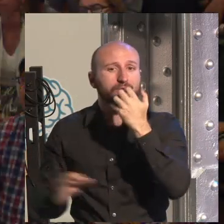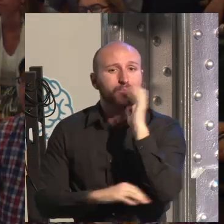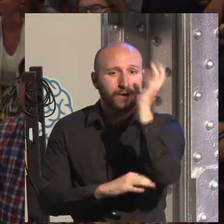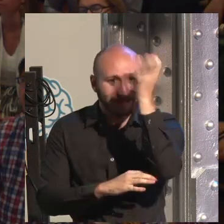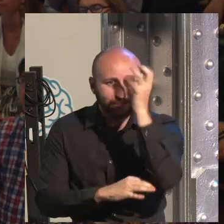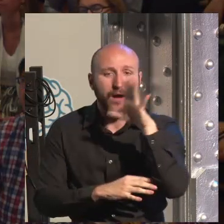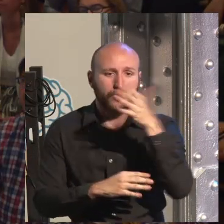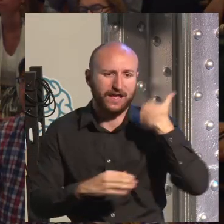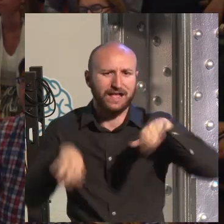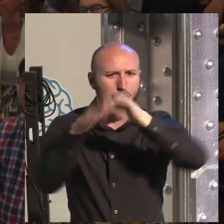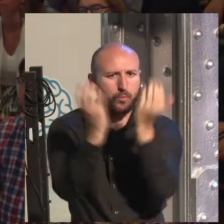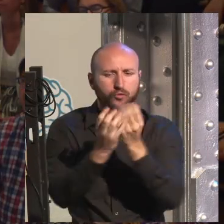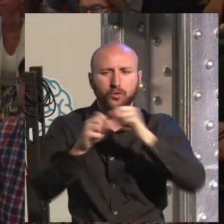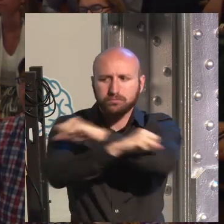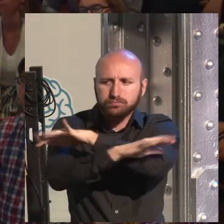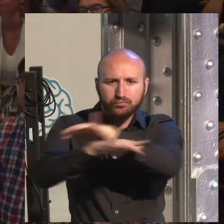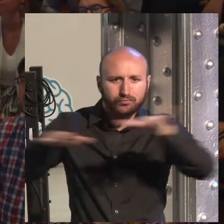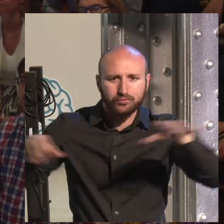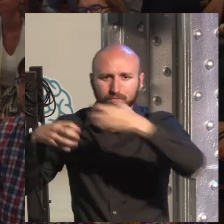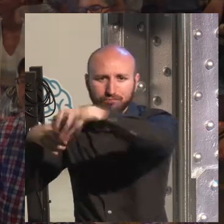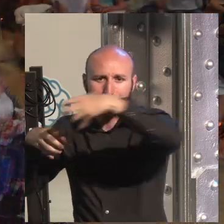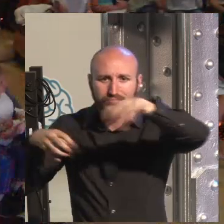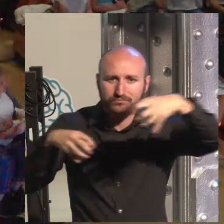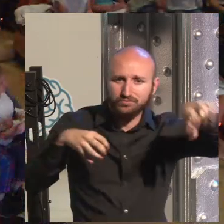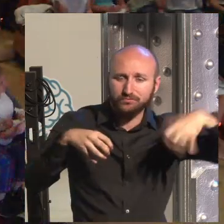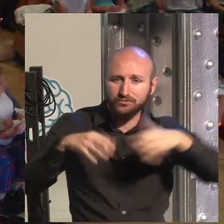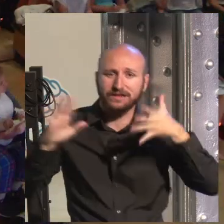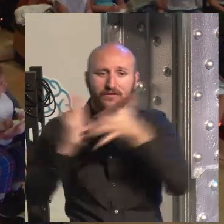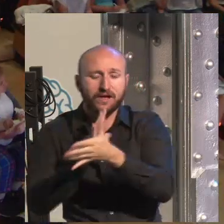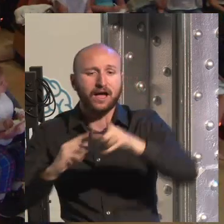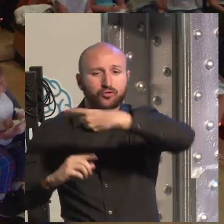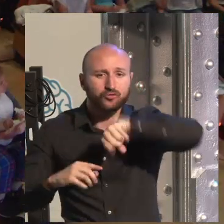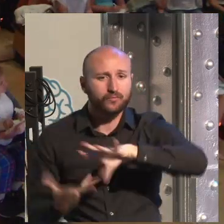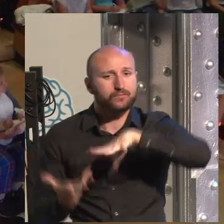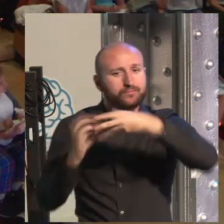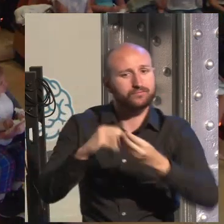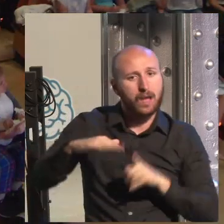estamos repartidos por todo el planeta, no son las fuerzas que moldean nuestra evolución, no son los factores